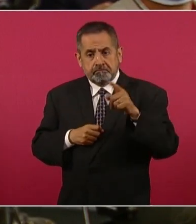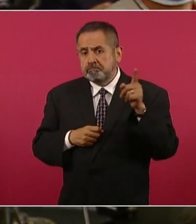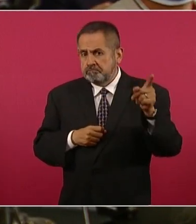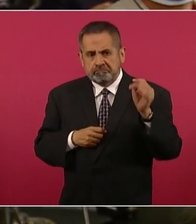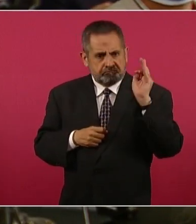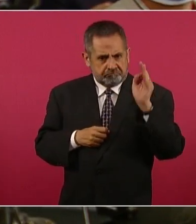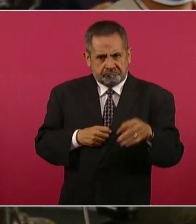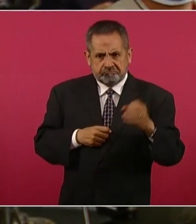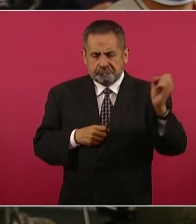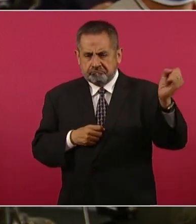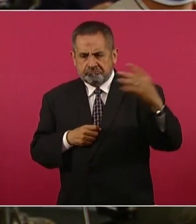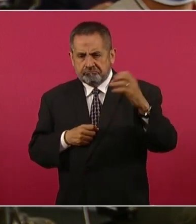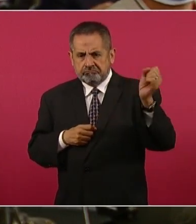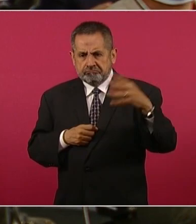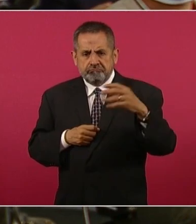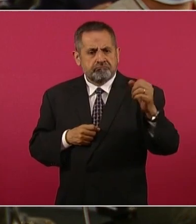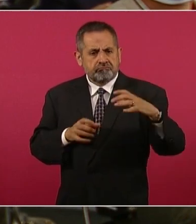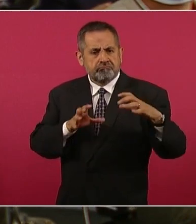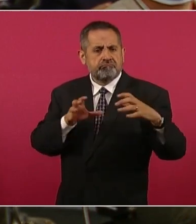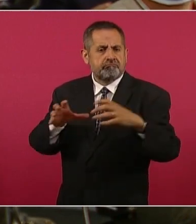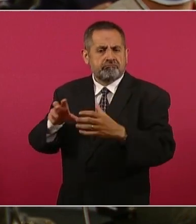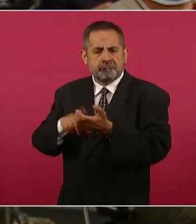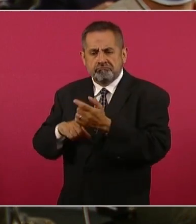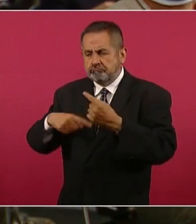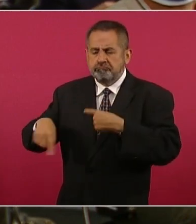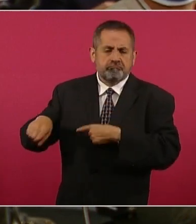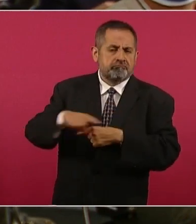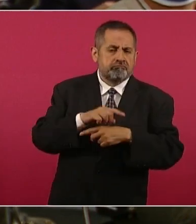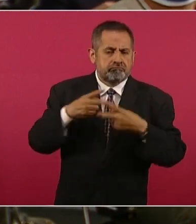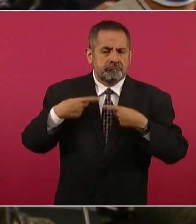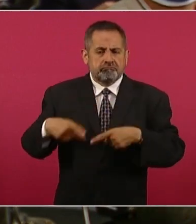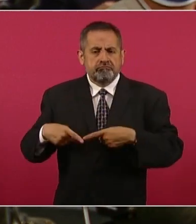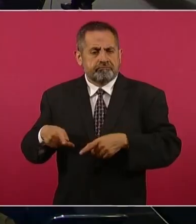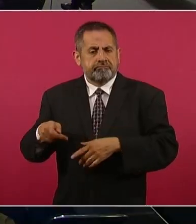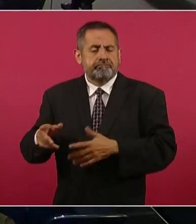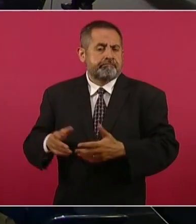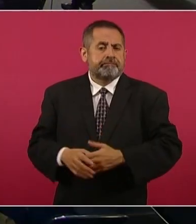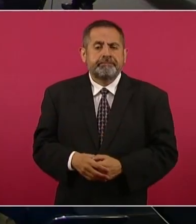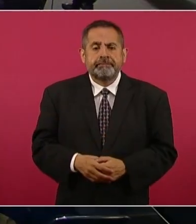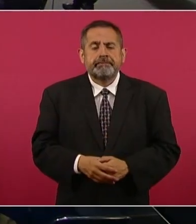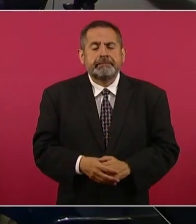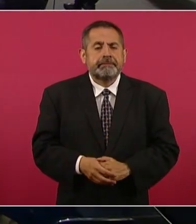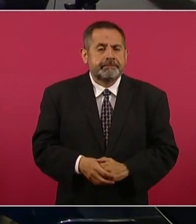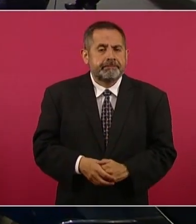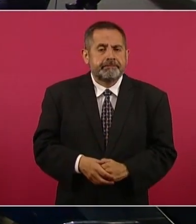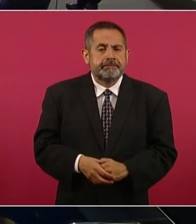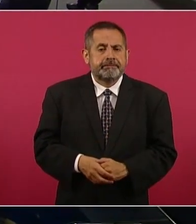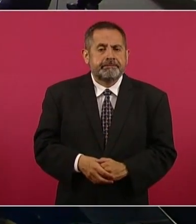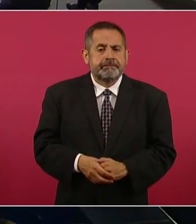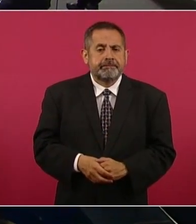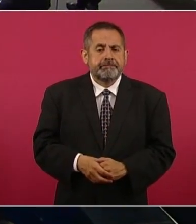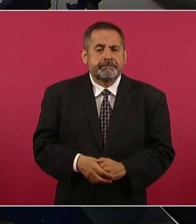a mandar los hermanos y hermanas.